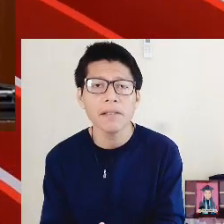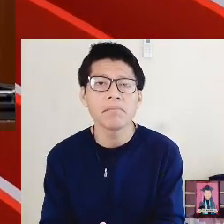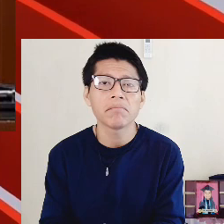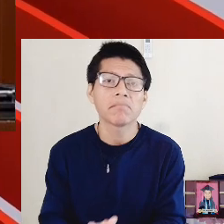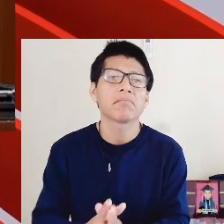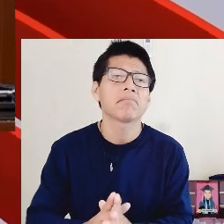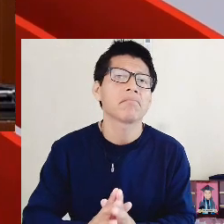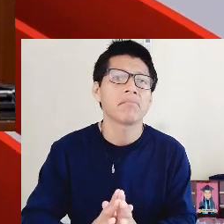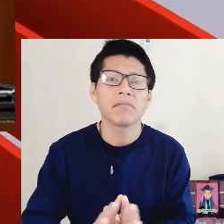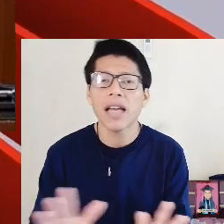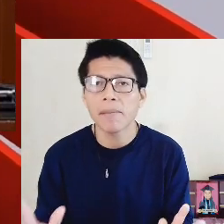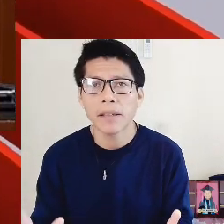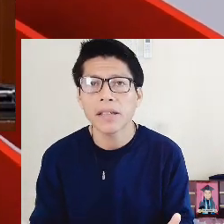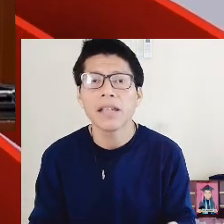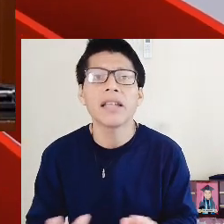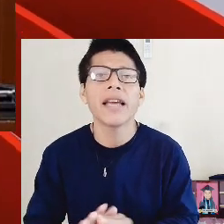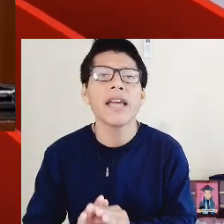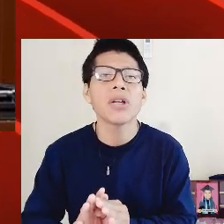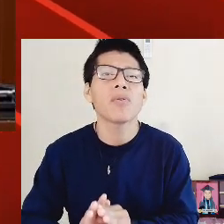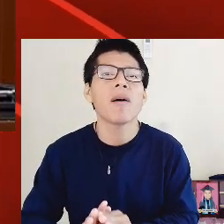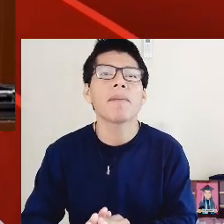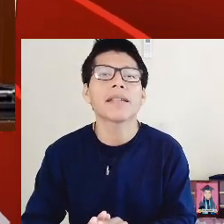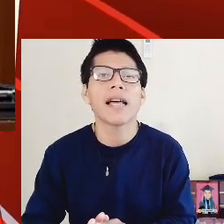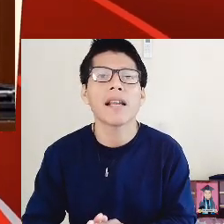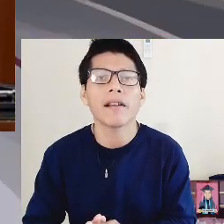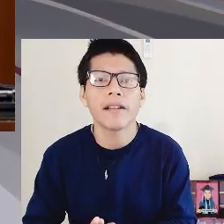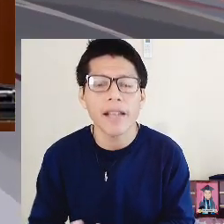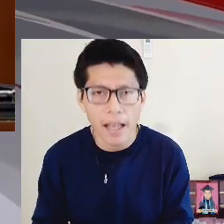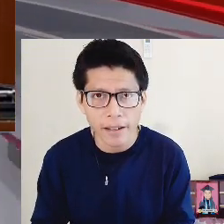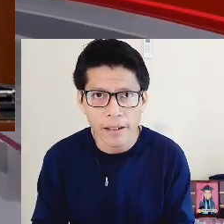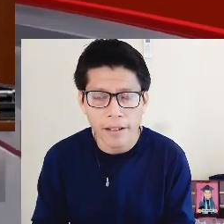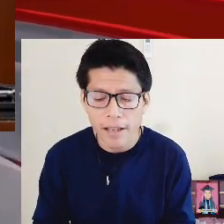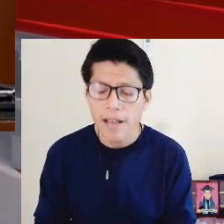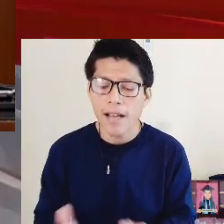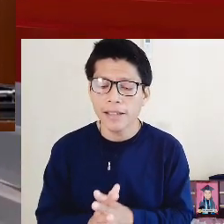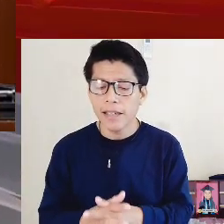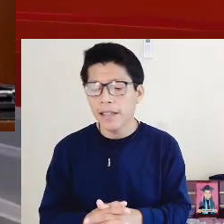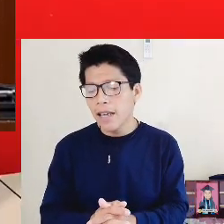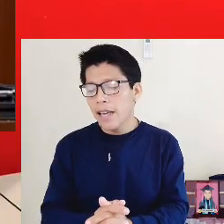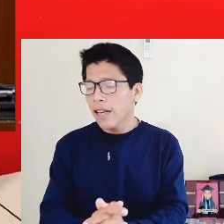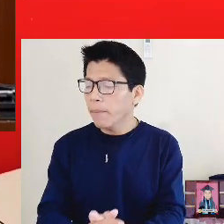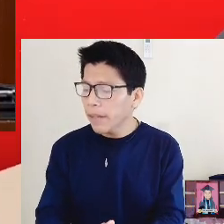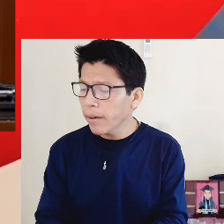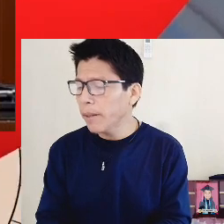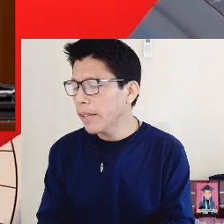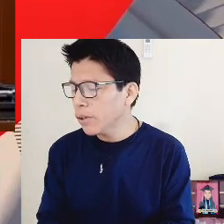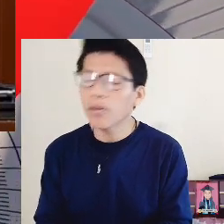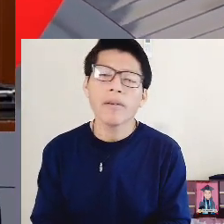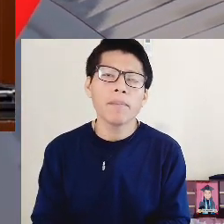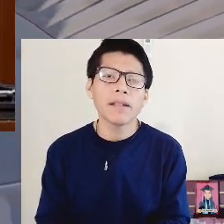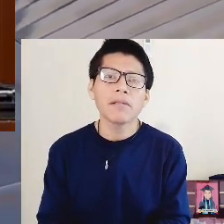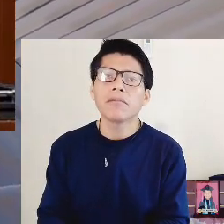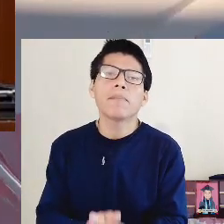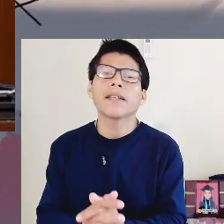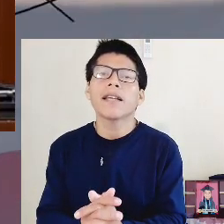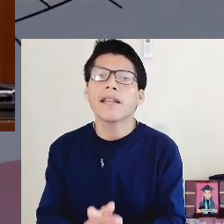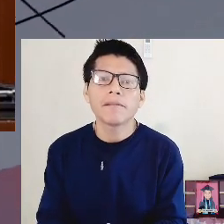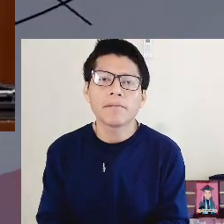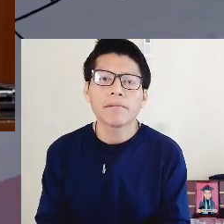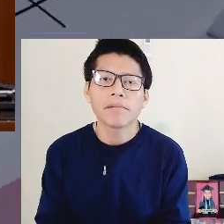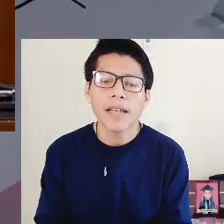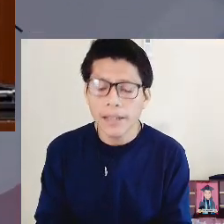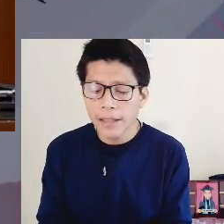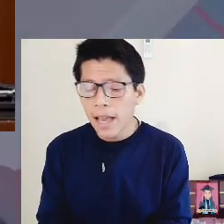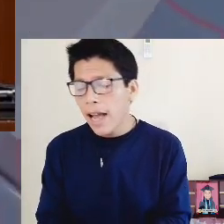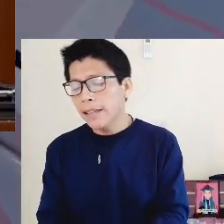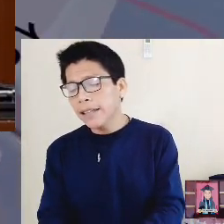Luis María Aguilar nada más y de ahí no va a pasar nada Así es Lamentablemente eso es lo que va a pasar va a pasar